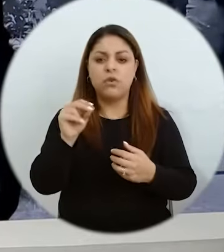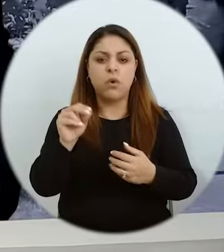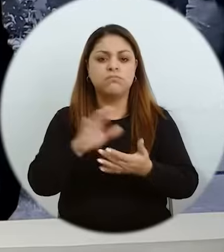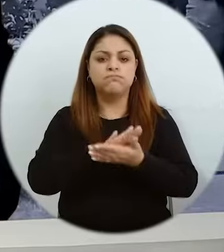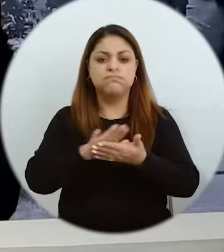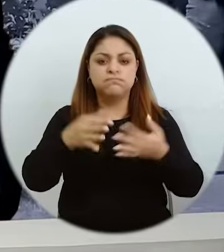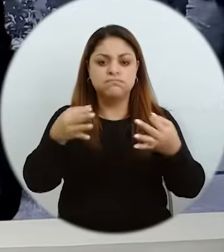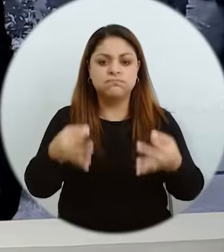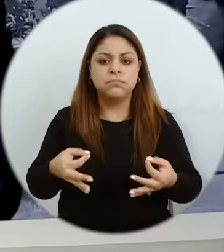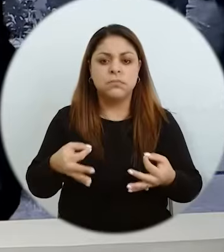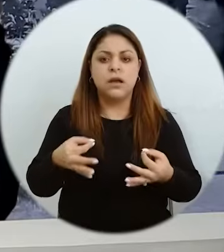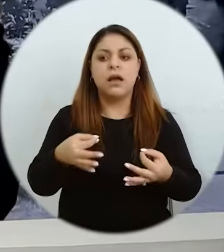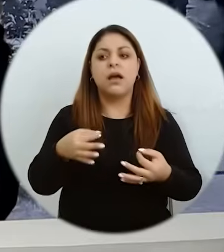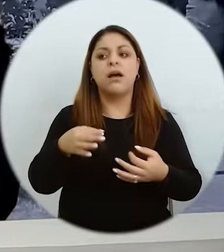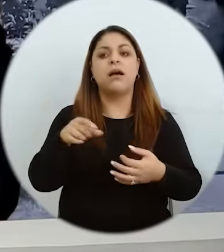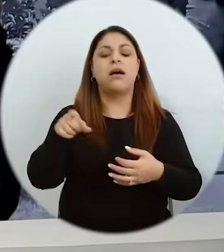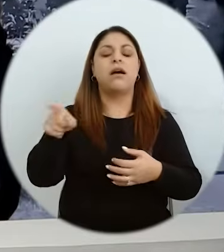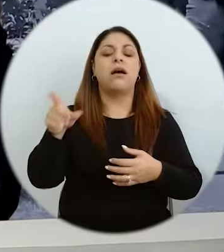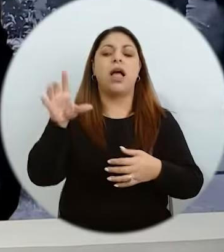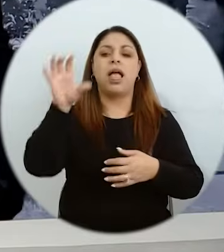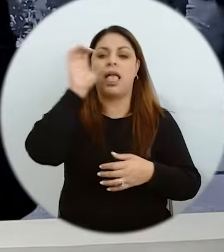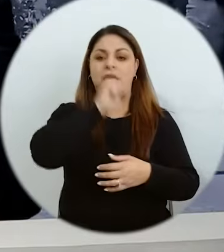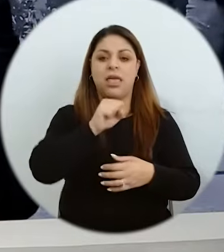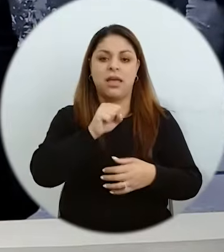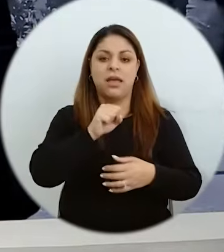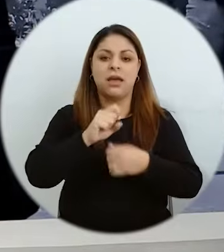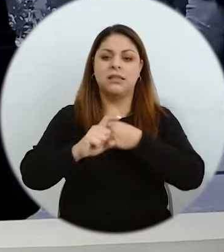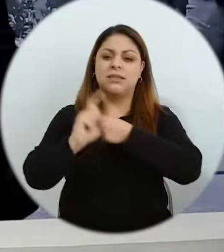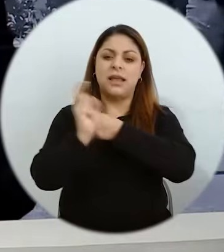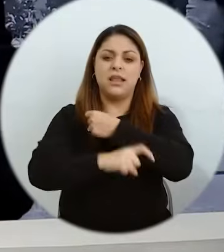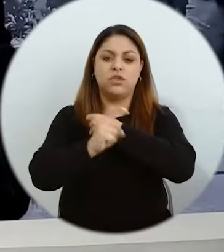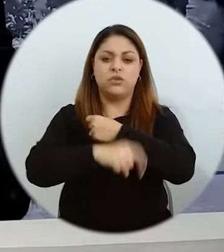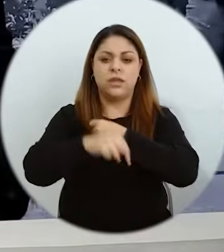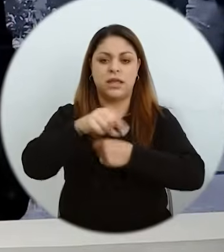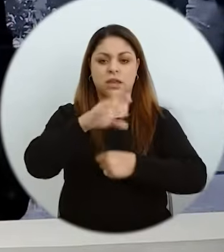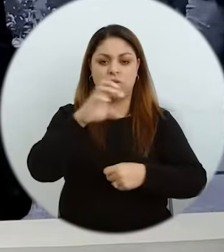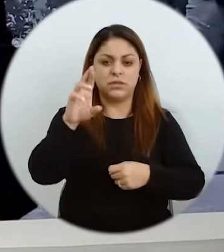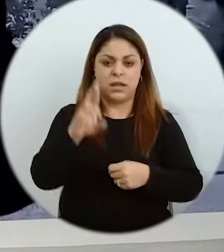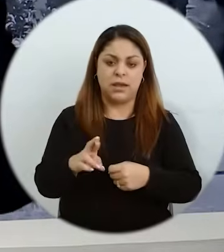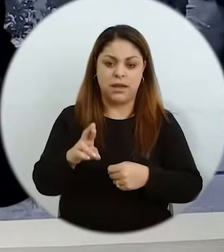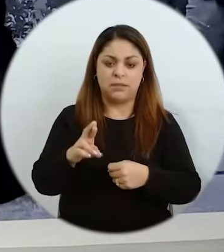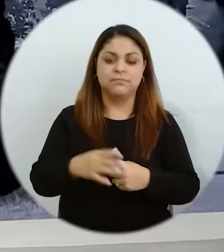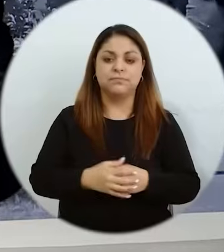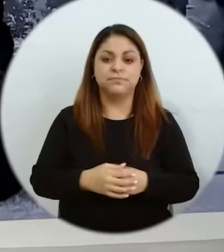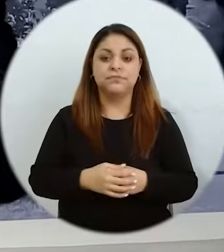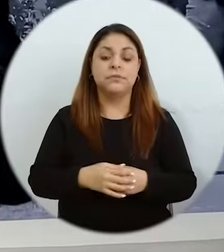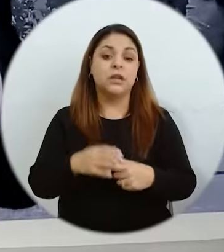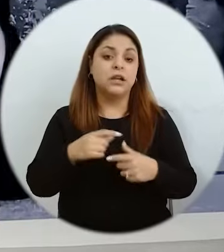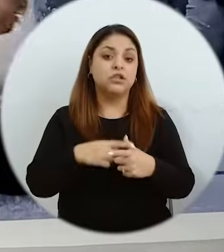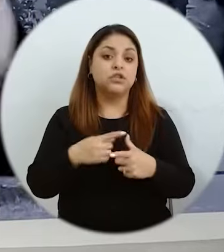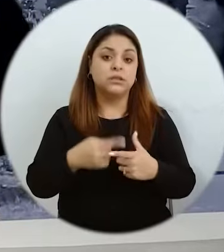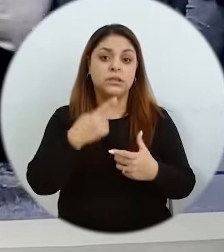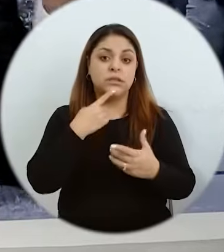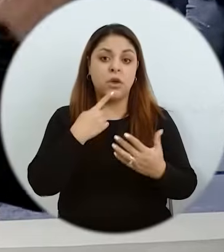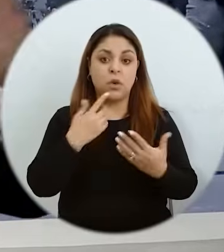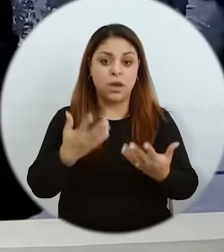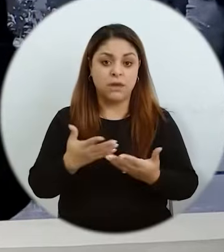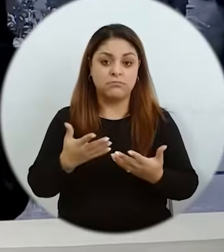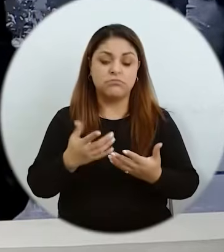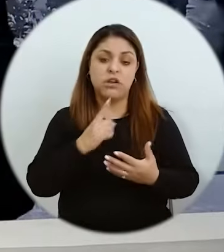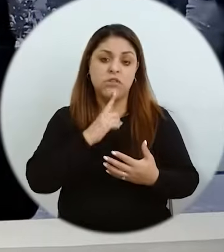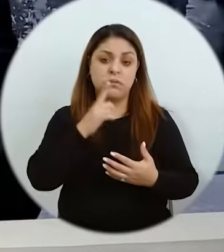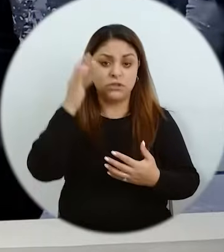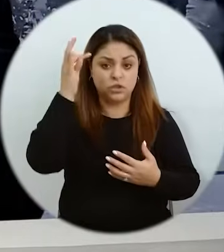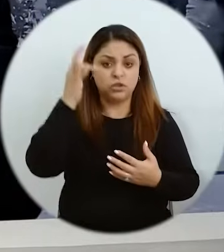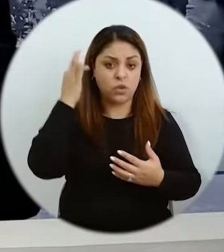civilizada con que se investigaban los delitos en Costa Rica, a través de la DIC. Entonces se dijo, bueno, y eso teóricamente